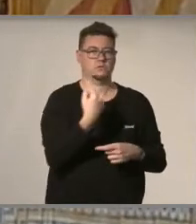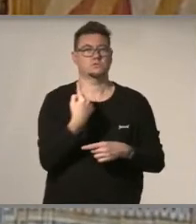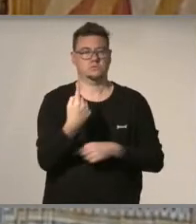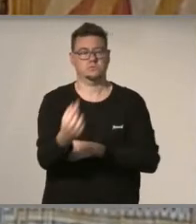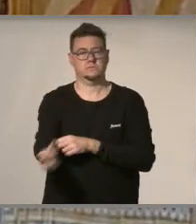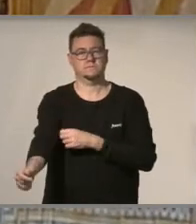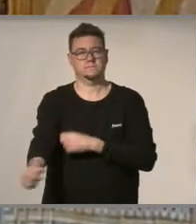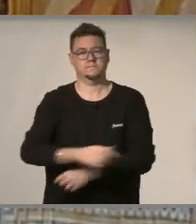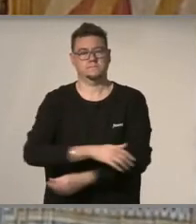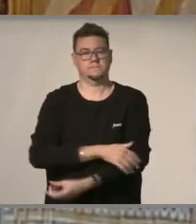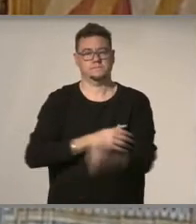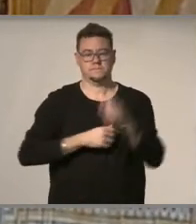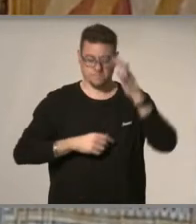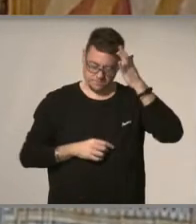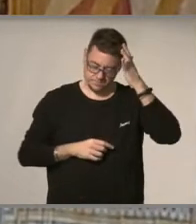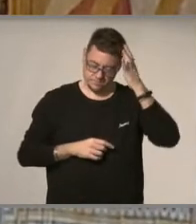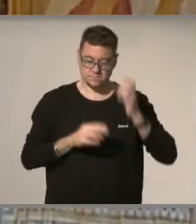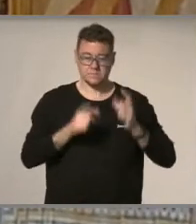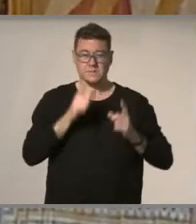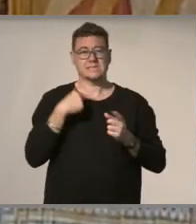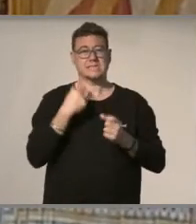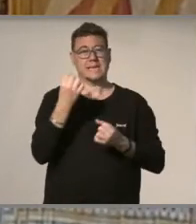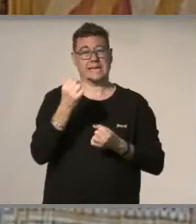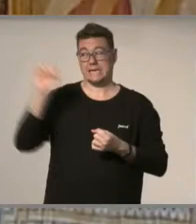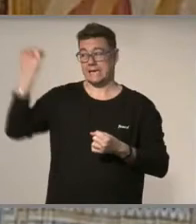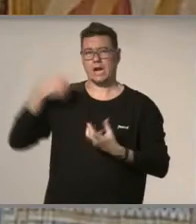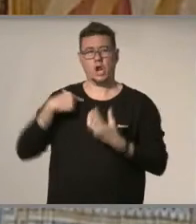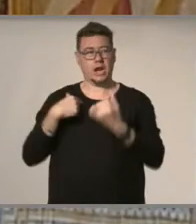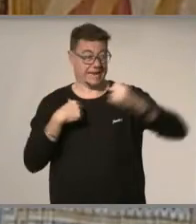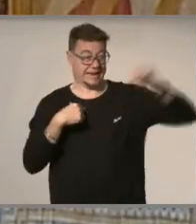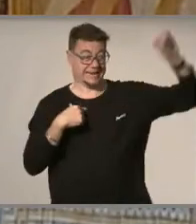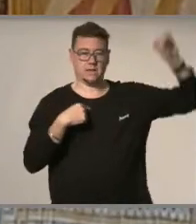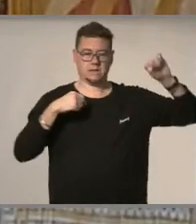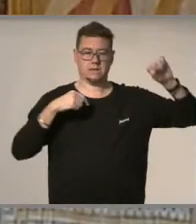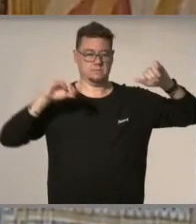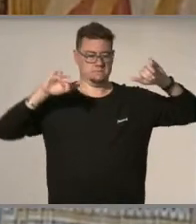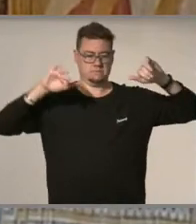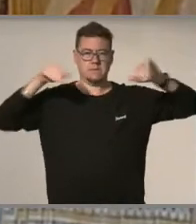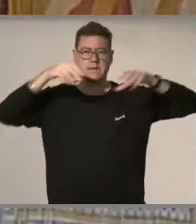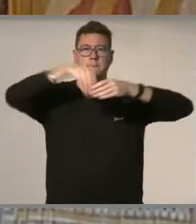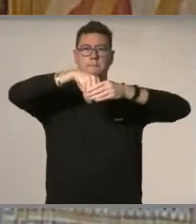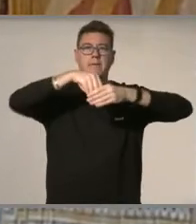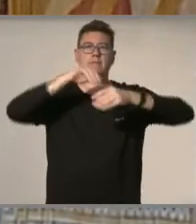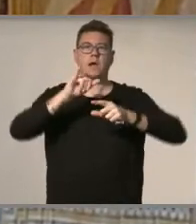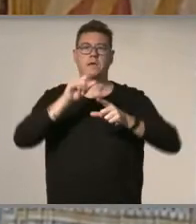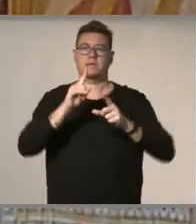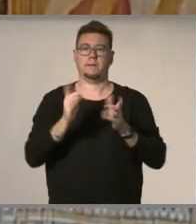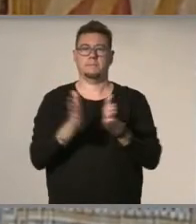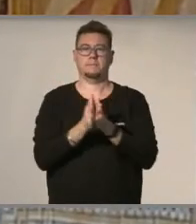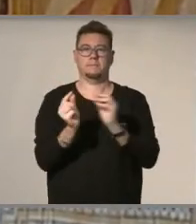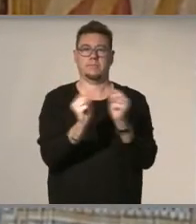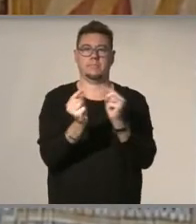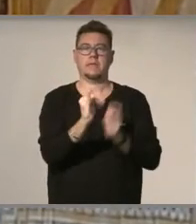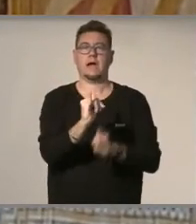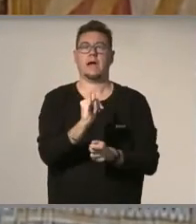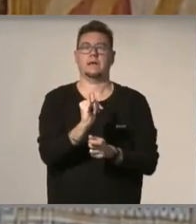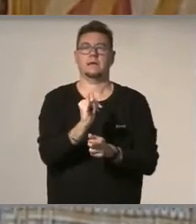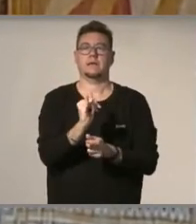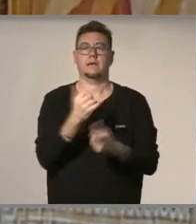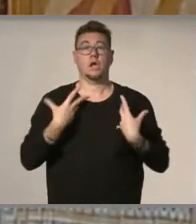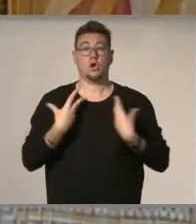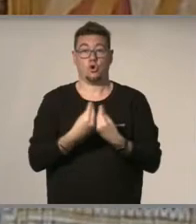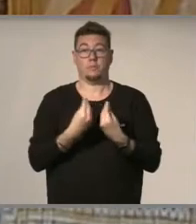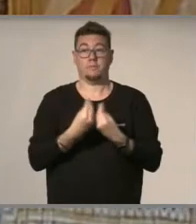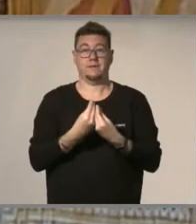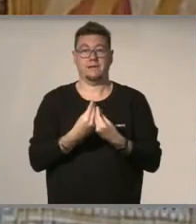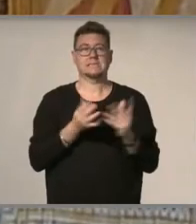entre la radicalidad, entre extremo y extremo, siempre existe un espacio en el que debemos encontrarnos. ¿Qué es convivir si